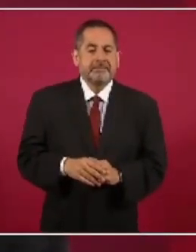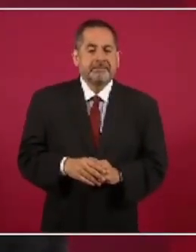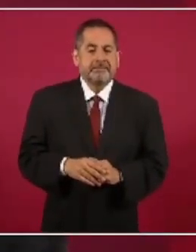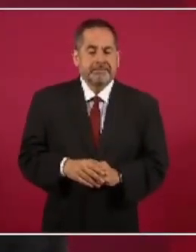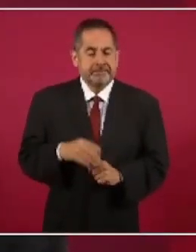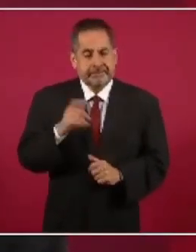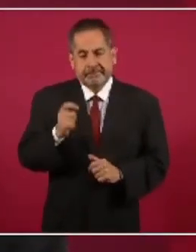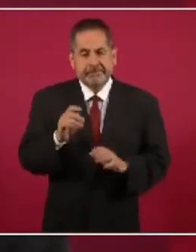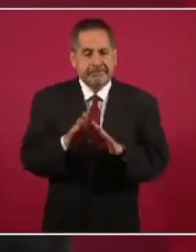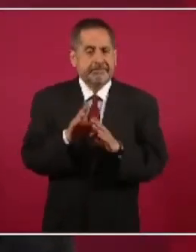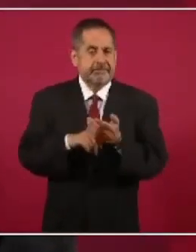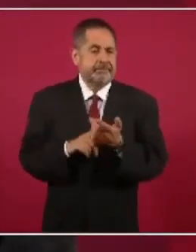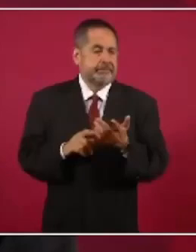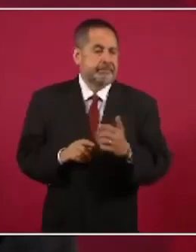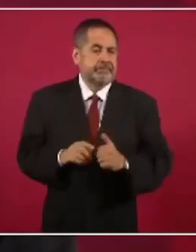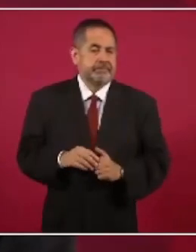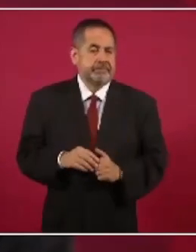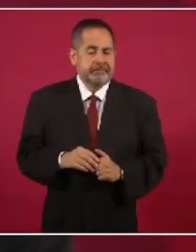No